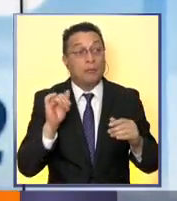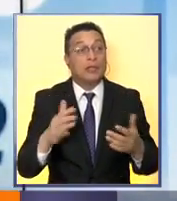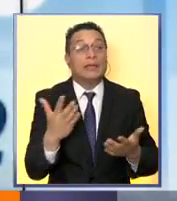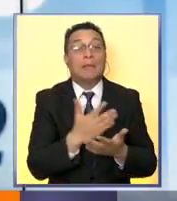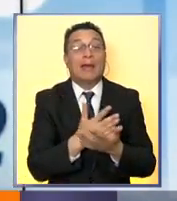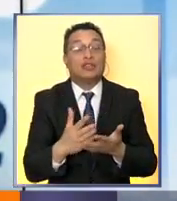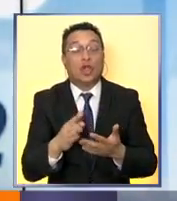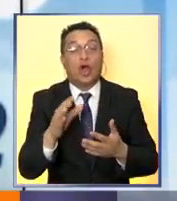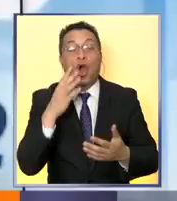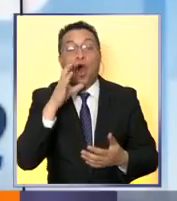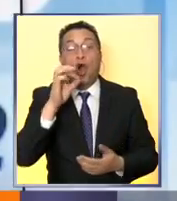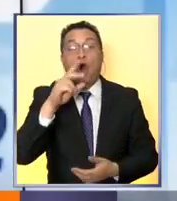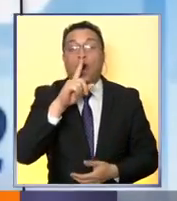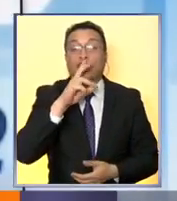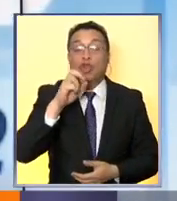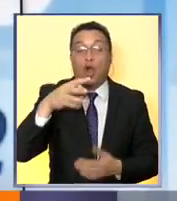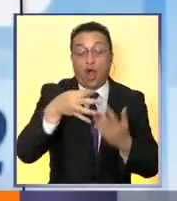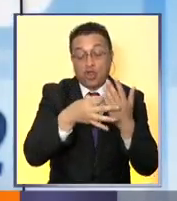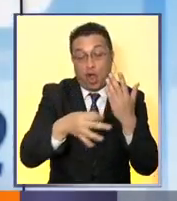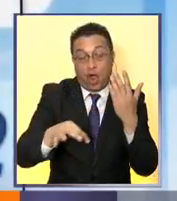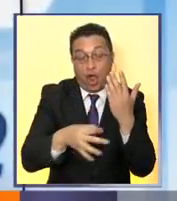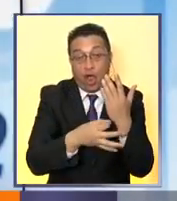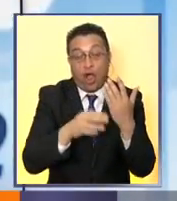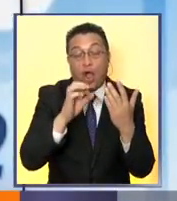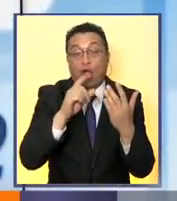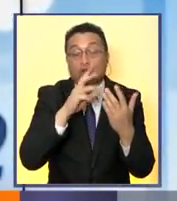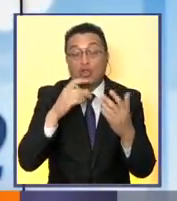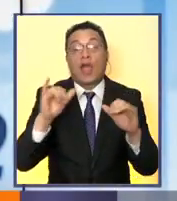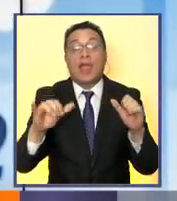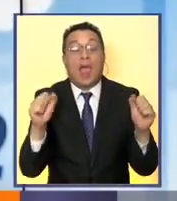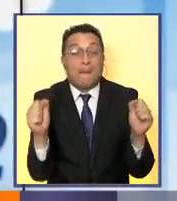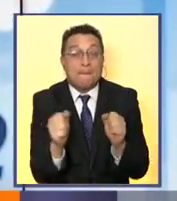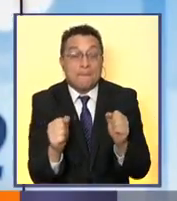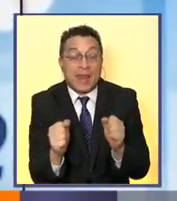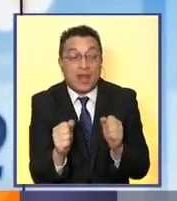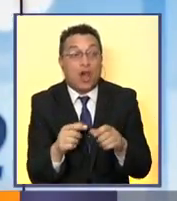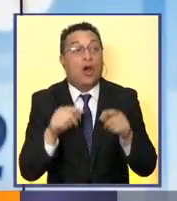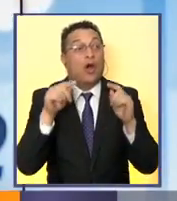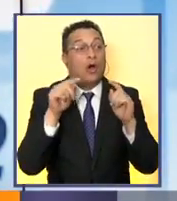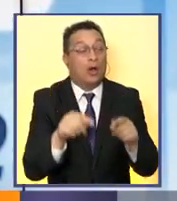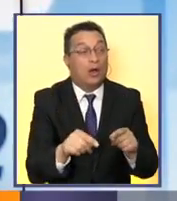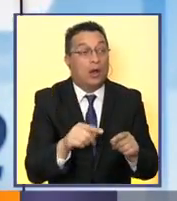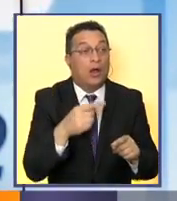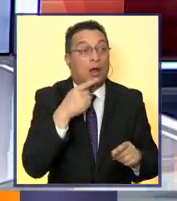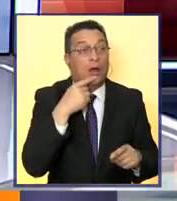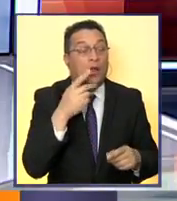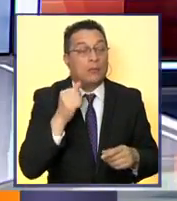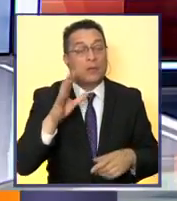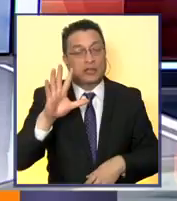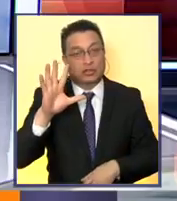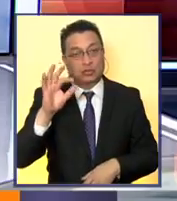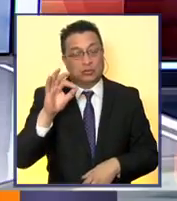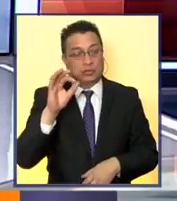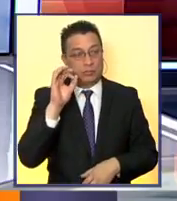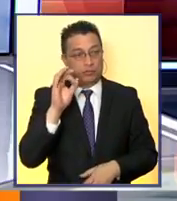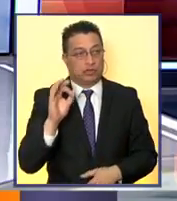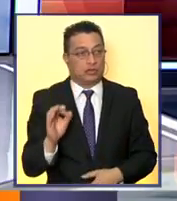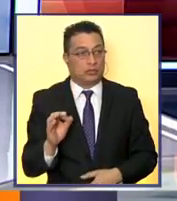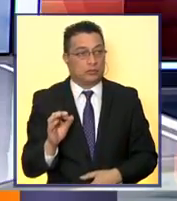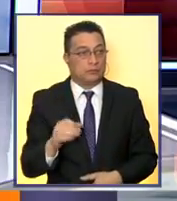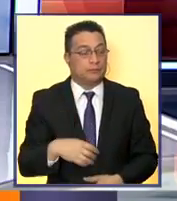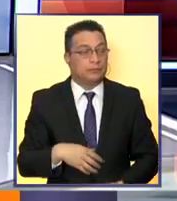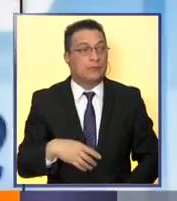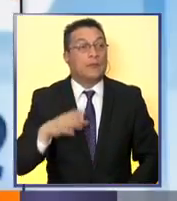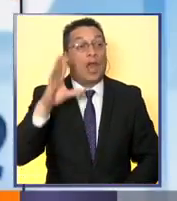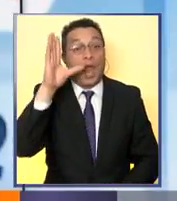otoño y en el invierno, todas las precipitaciones que hemos ido anunciando se han debilitado por lo menos a un 50%. ¿Y noches no tan heladas? No